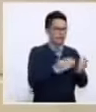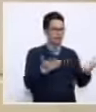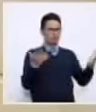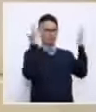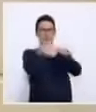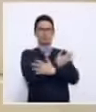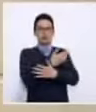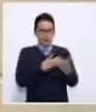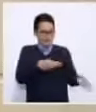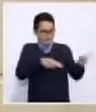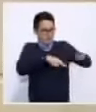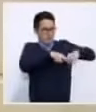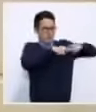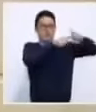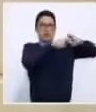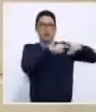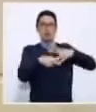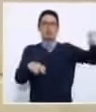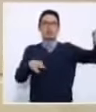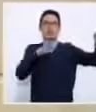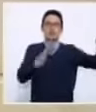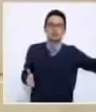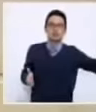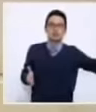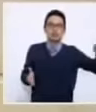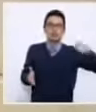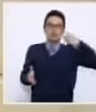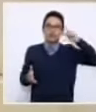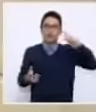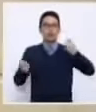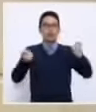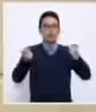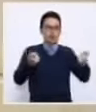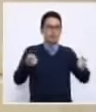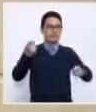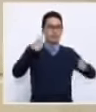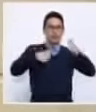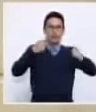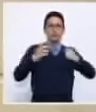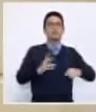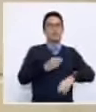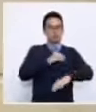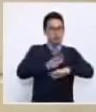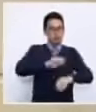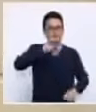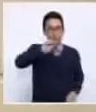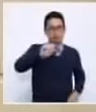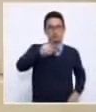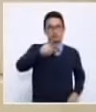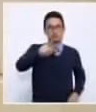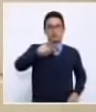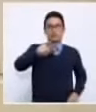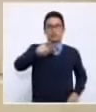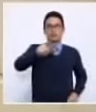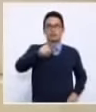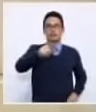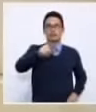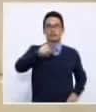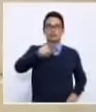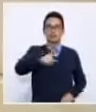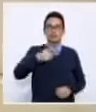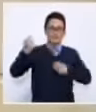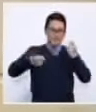está quedando con la ganancia de mis productos? Hay que regular ese mercado y esa es una invitación que nosotros hacemos. No